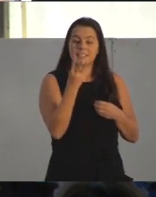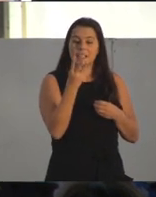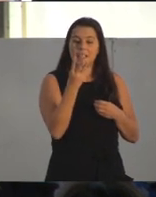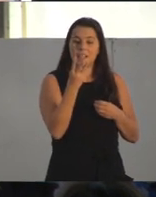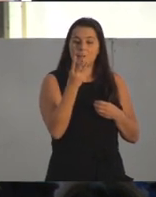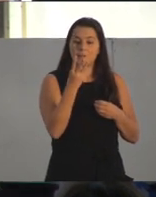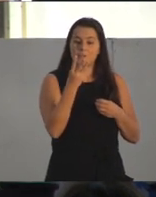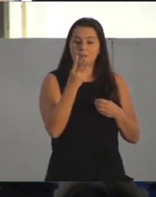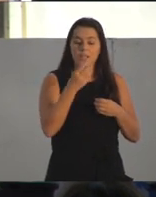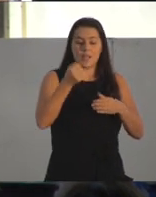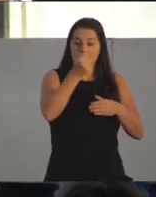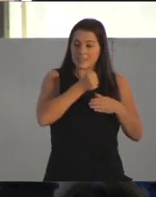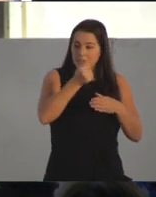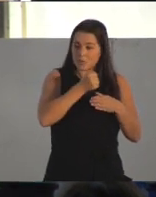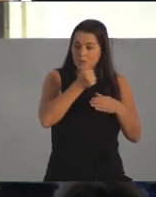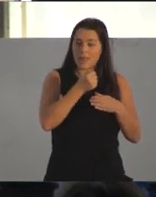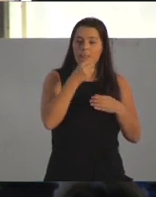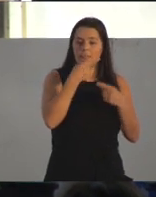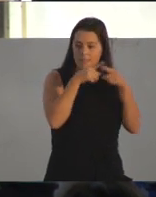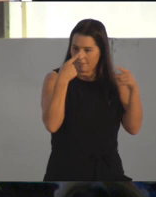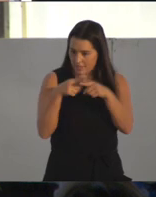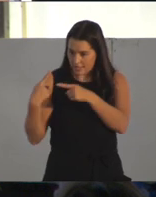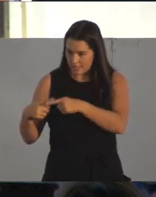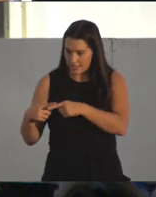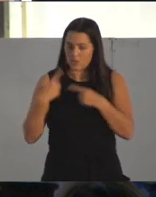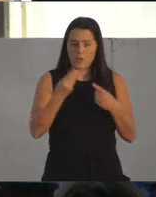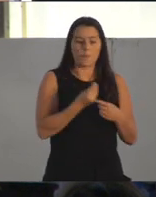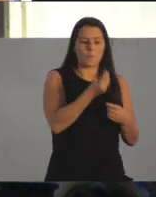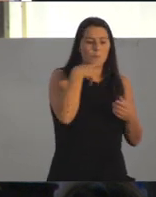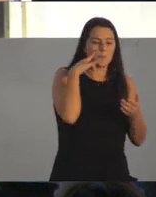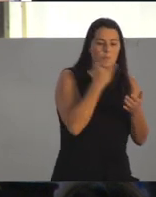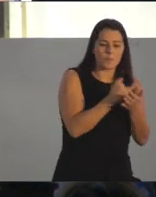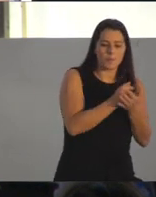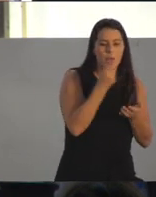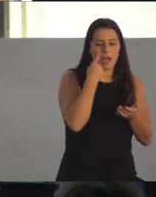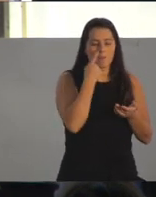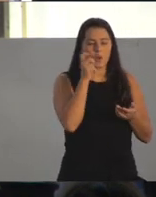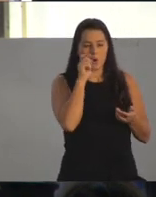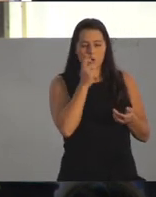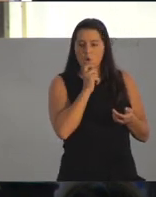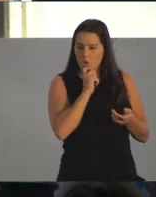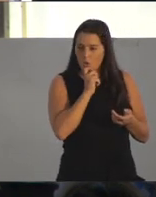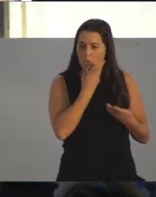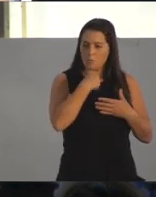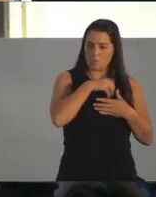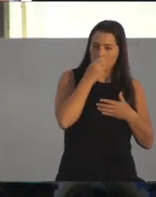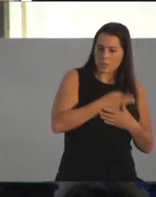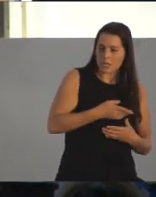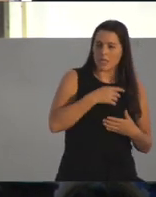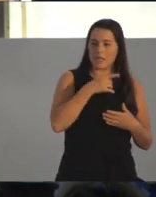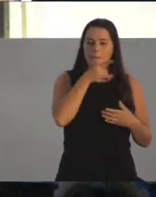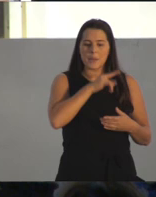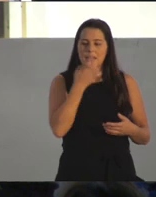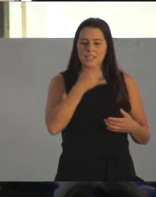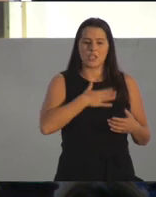3 texturas distintas. Y vamos testando con cada una qué síntomas tiene la persona. Si se le escapa la bebida, si tiene tos,